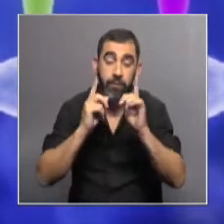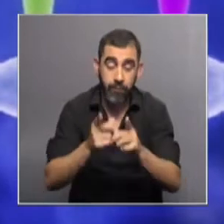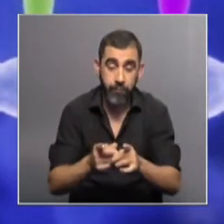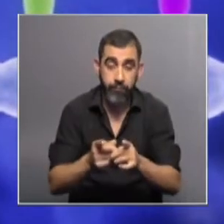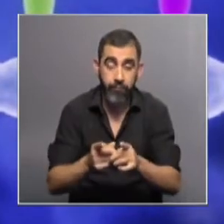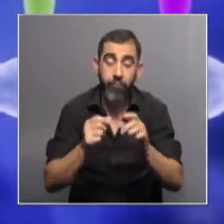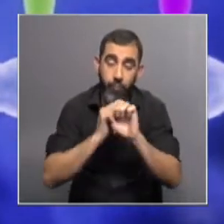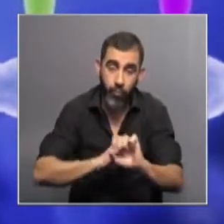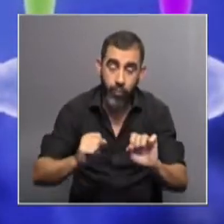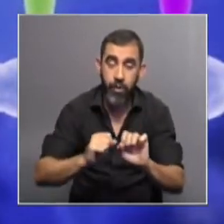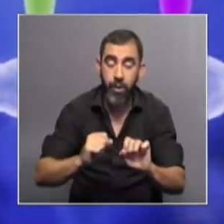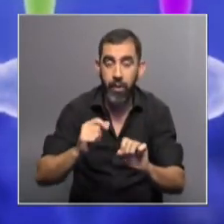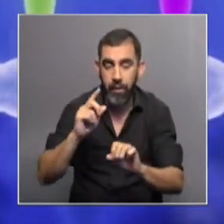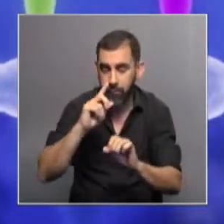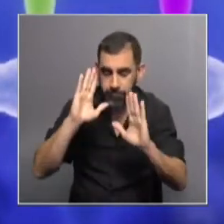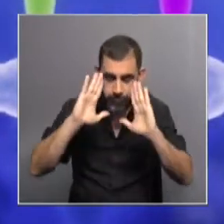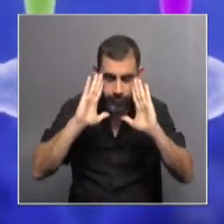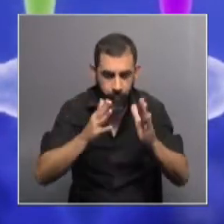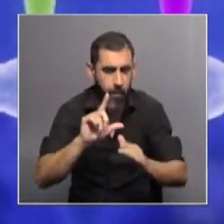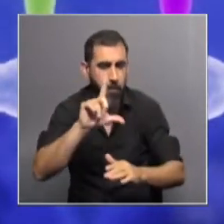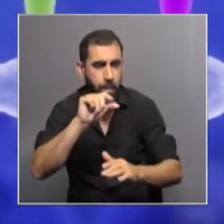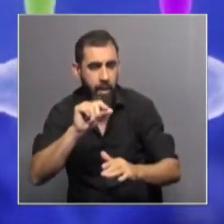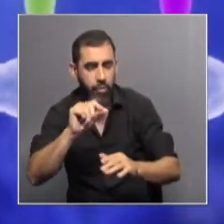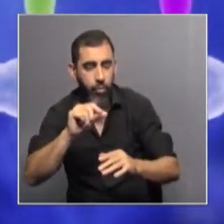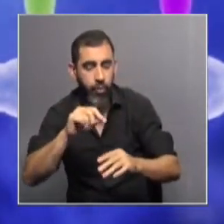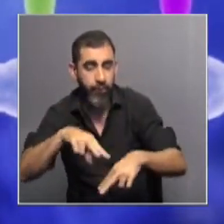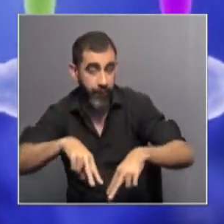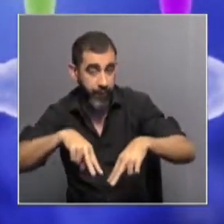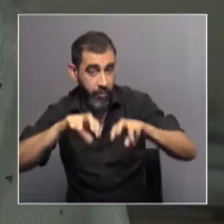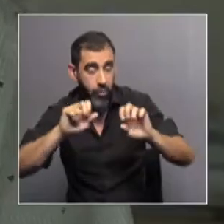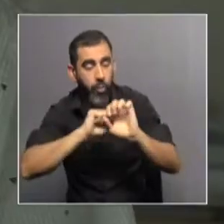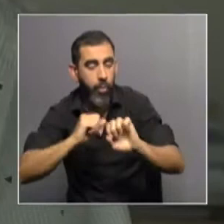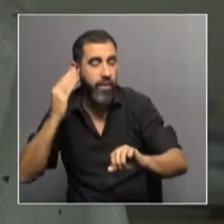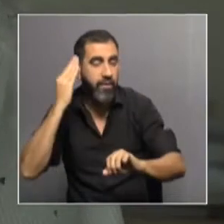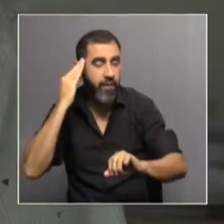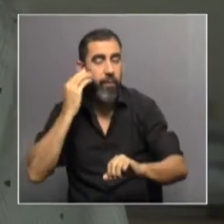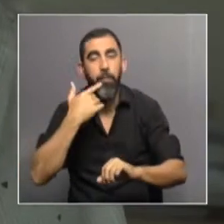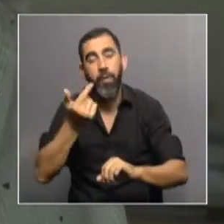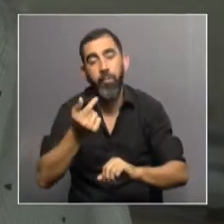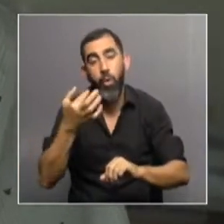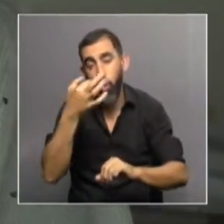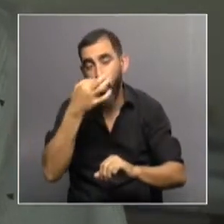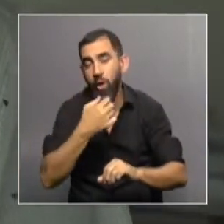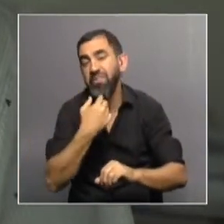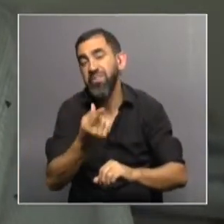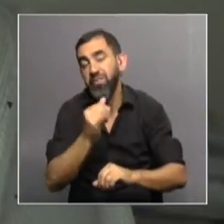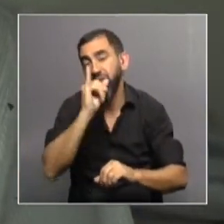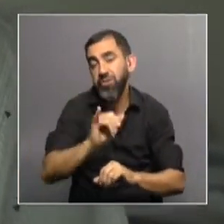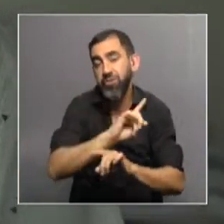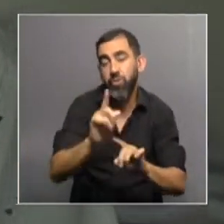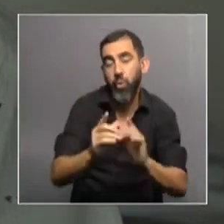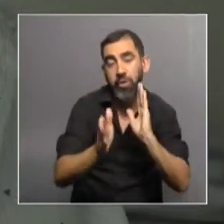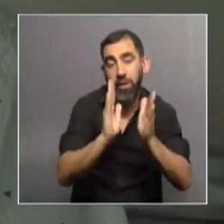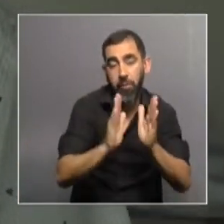lado, es posible encontrar test muy enfocados y muy baratos que nos pueden ayudar a saber, por ejemplo, si una droga va a ser efectiva o no va a ser